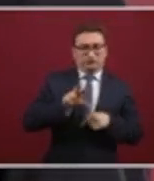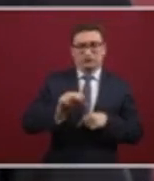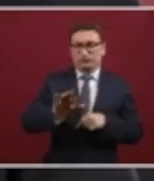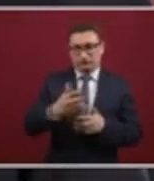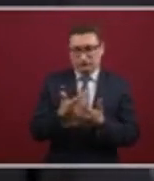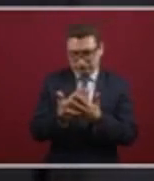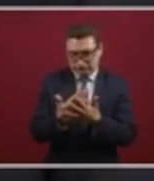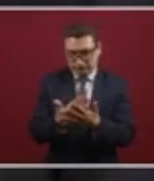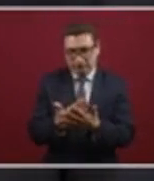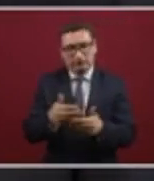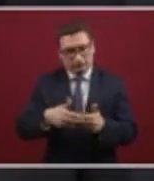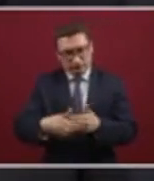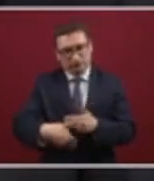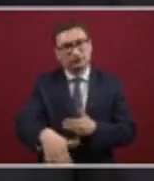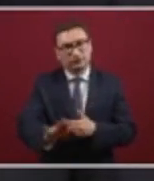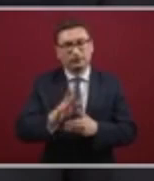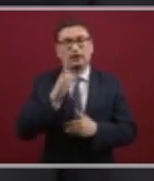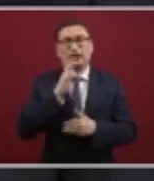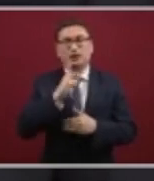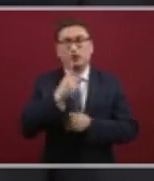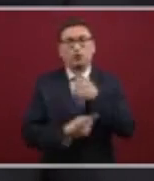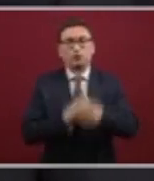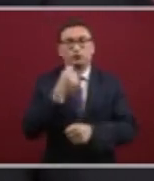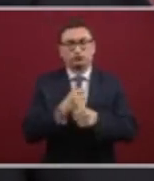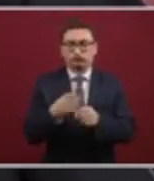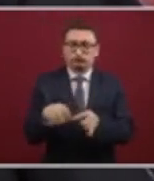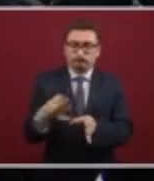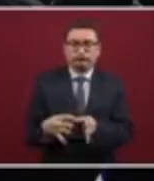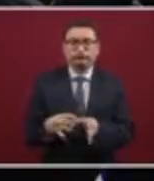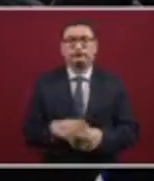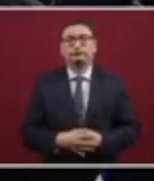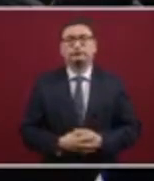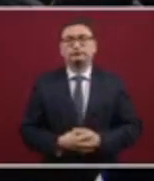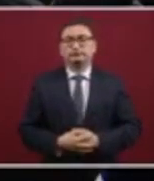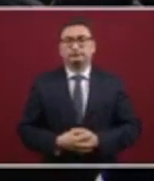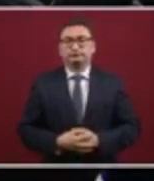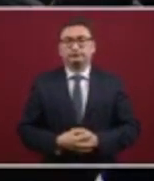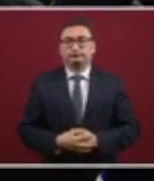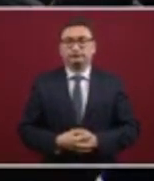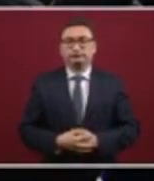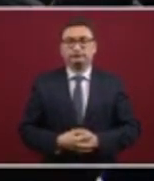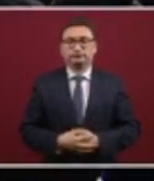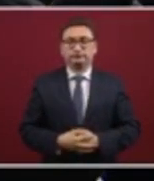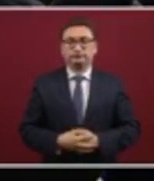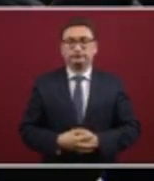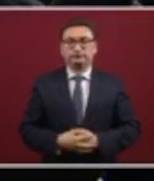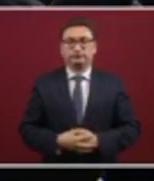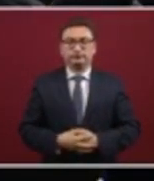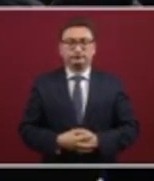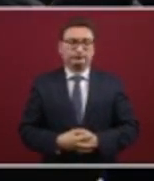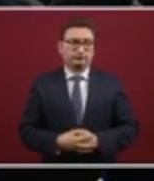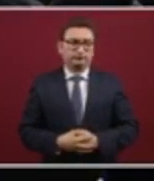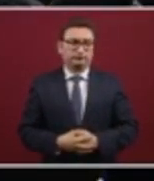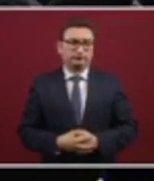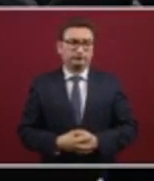esperarnos. O sea, esperarnos a que termine el año. Perro no come carne de perro. Ningún periódico ha publicado lo